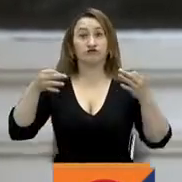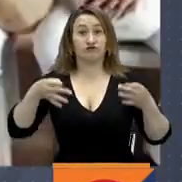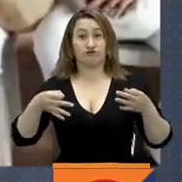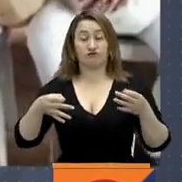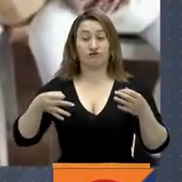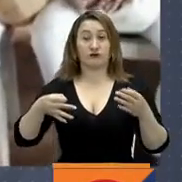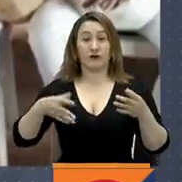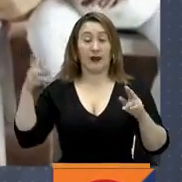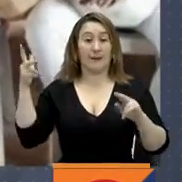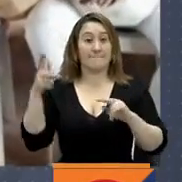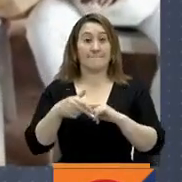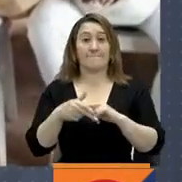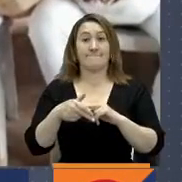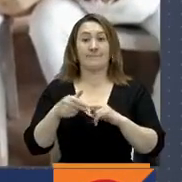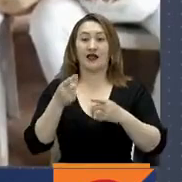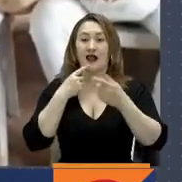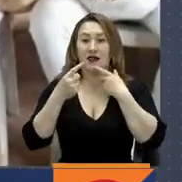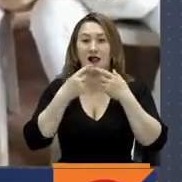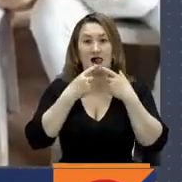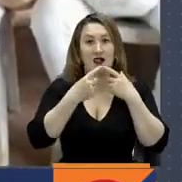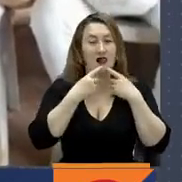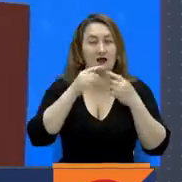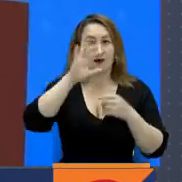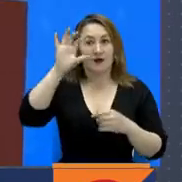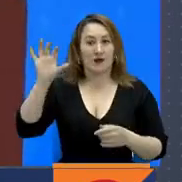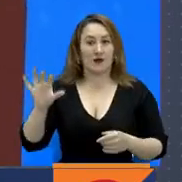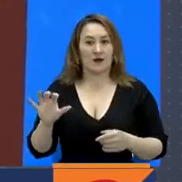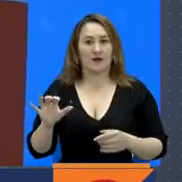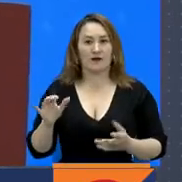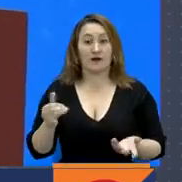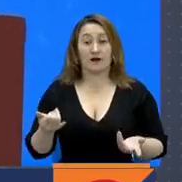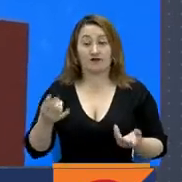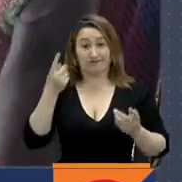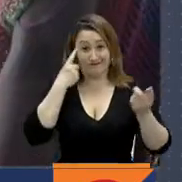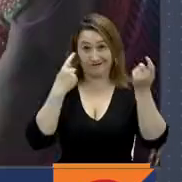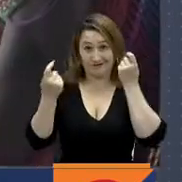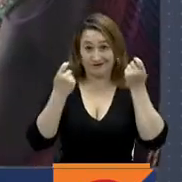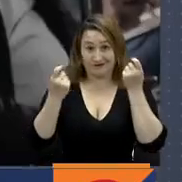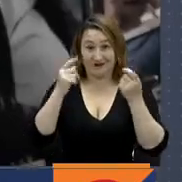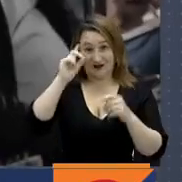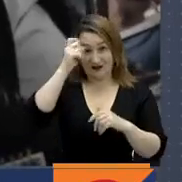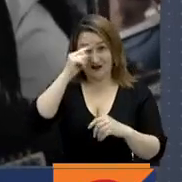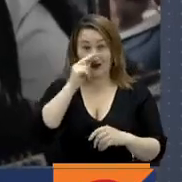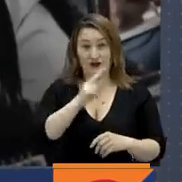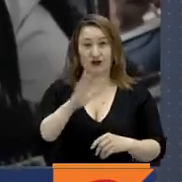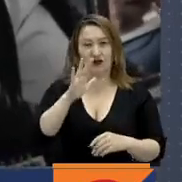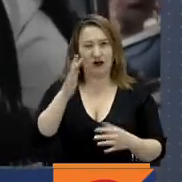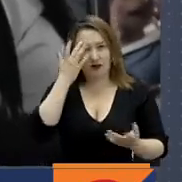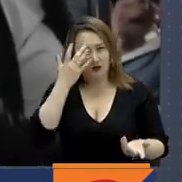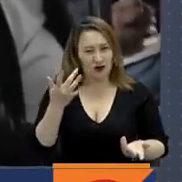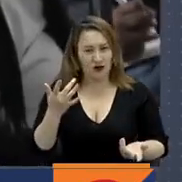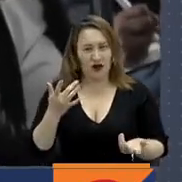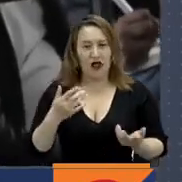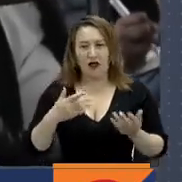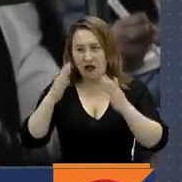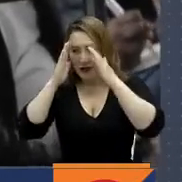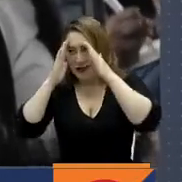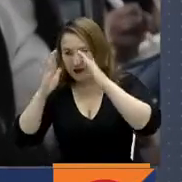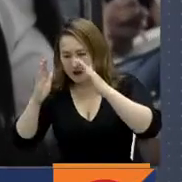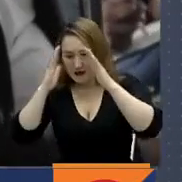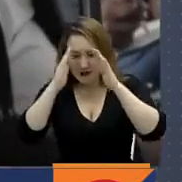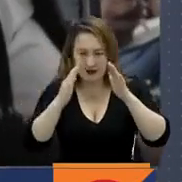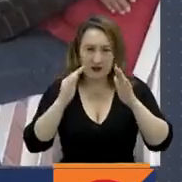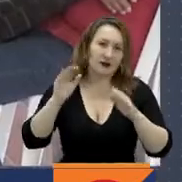manera momentánea estos diálogos regionales vinculantes, que era una estrategia del Gobierno Nacional precisamente para escuchar a las regiones y sobre